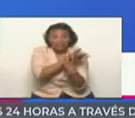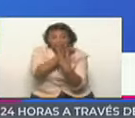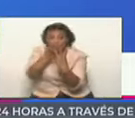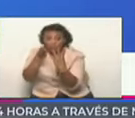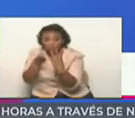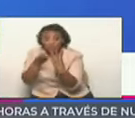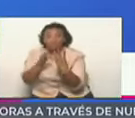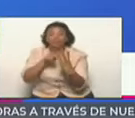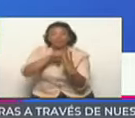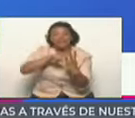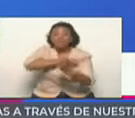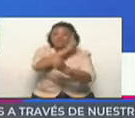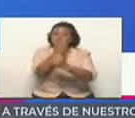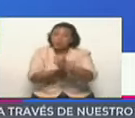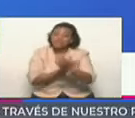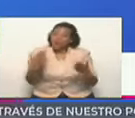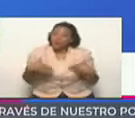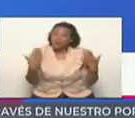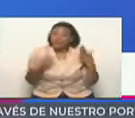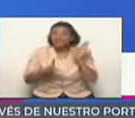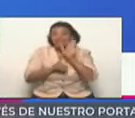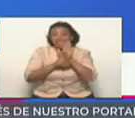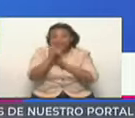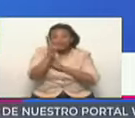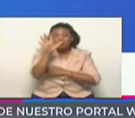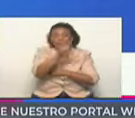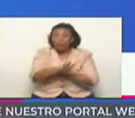Tres fuerzas que motivan mucho el desarrollo